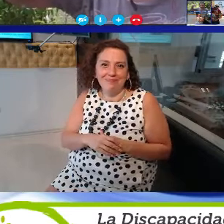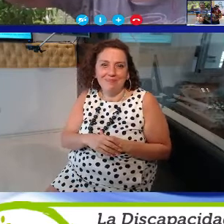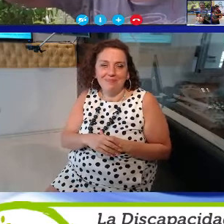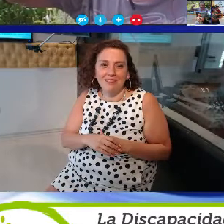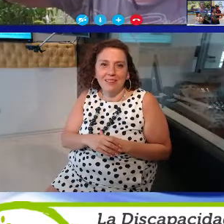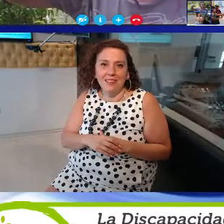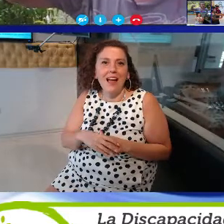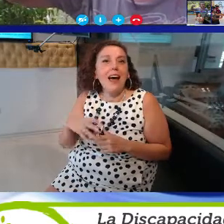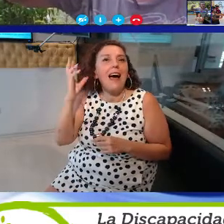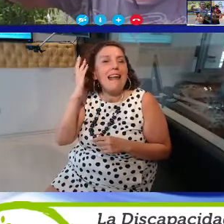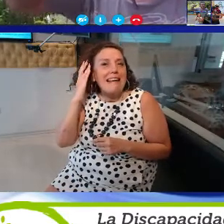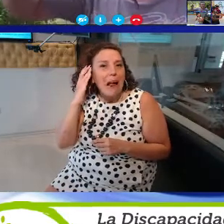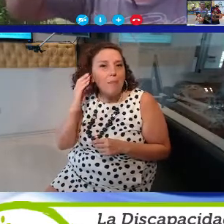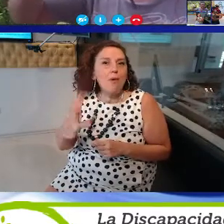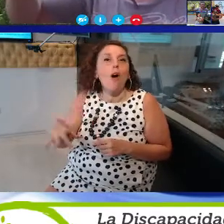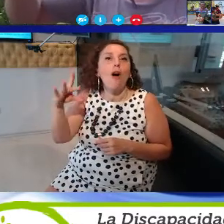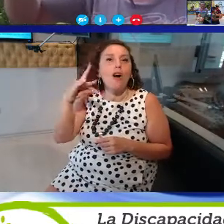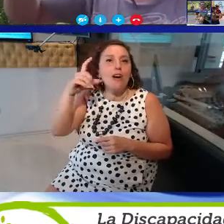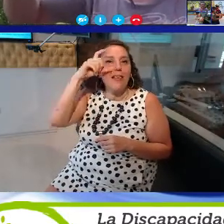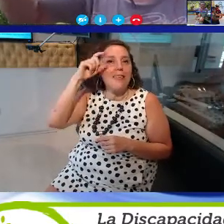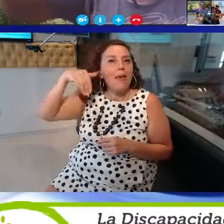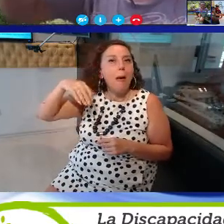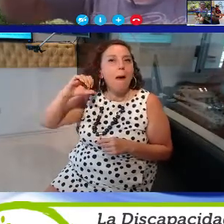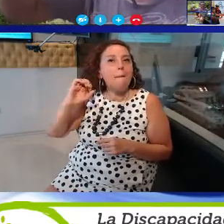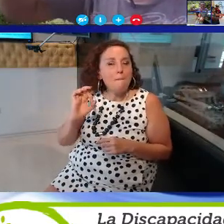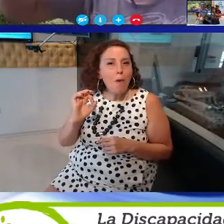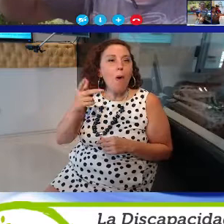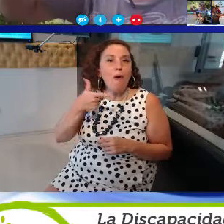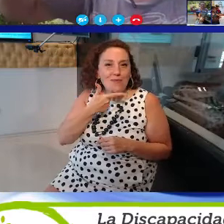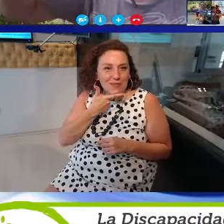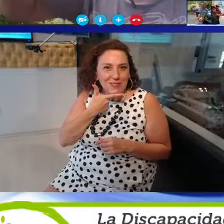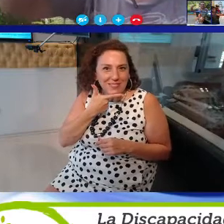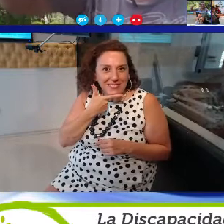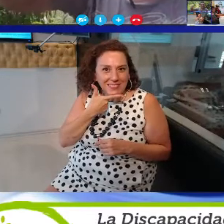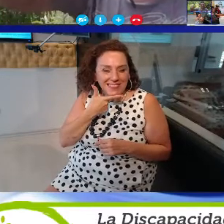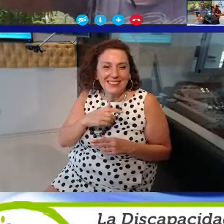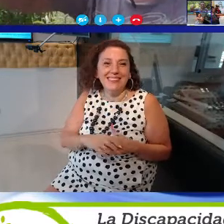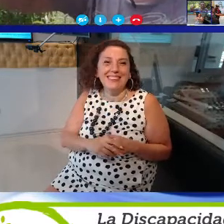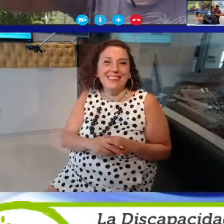En Radio Demos, Radio Visual. En un programa que Diego Zambelli